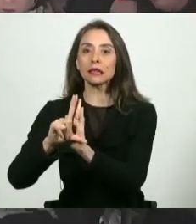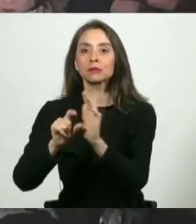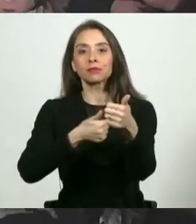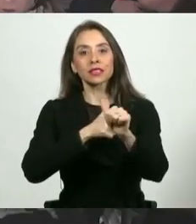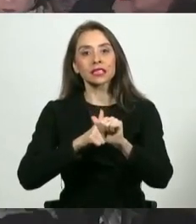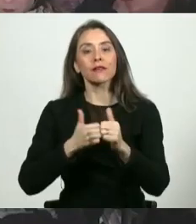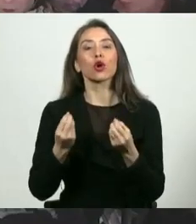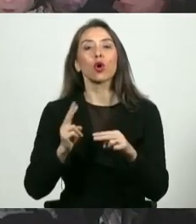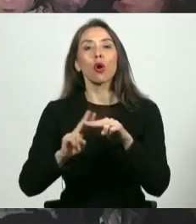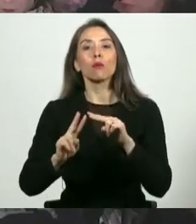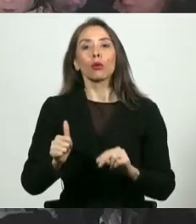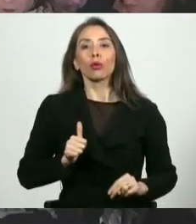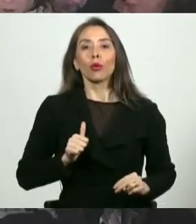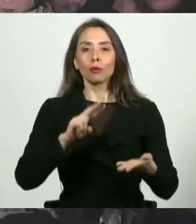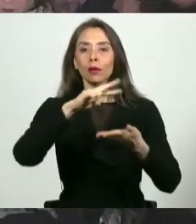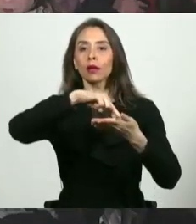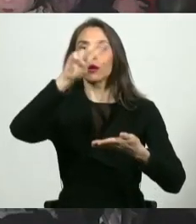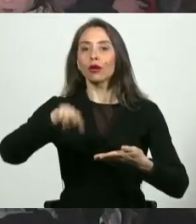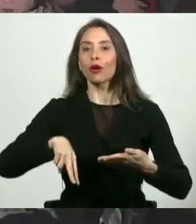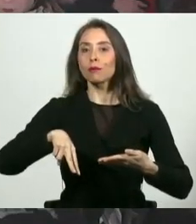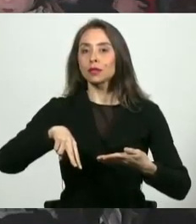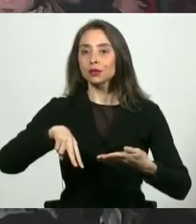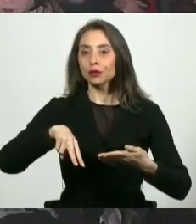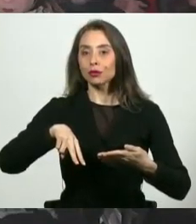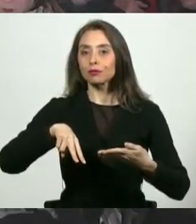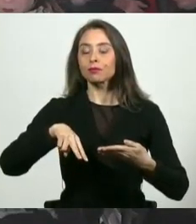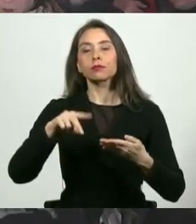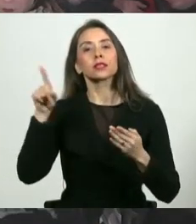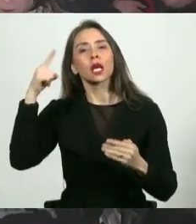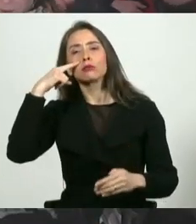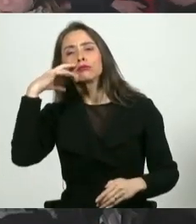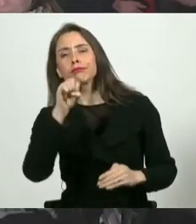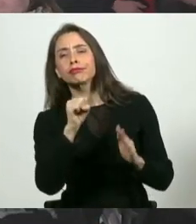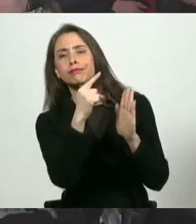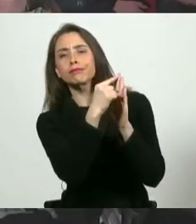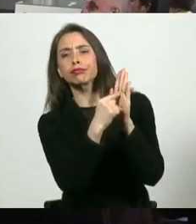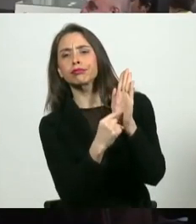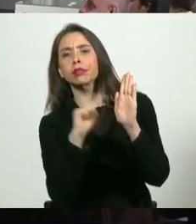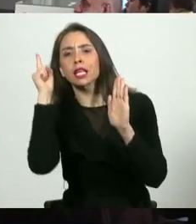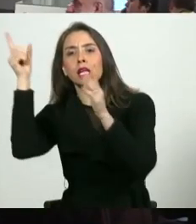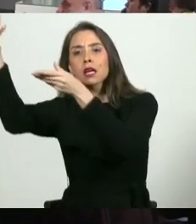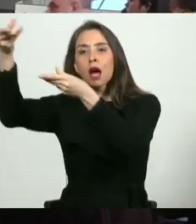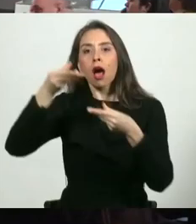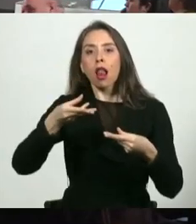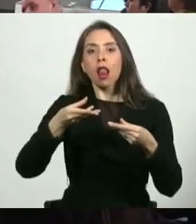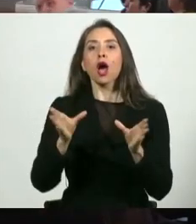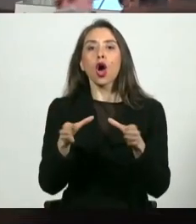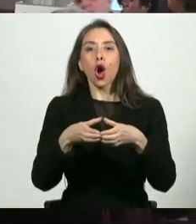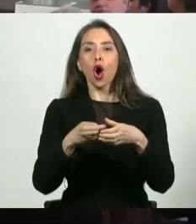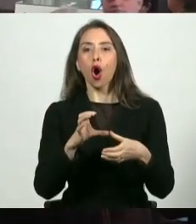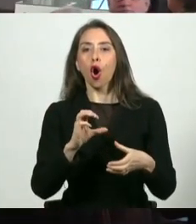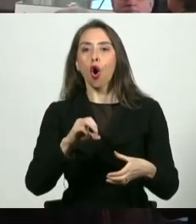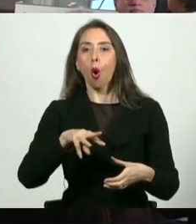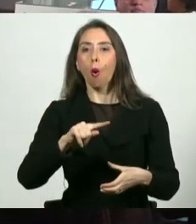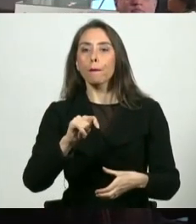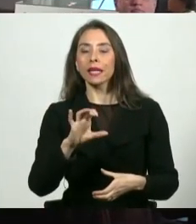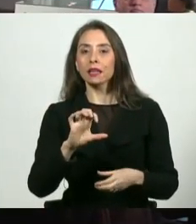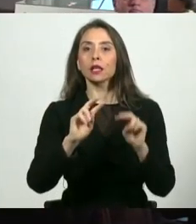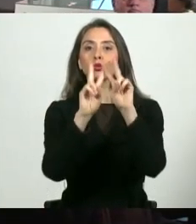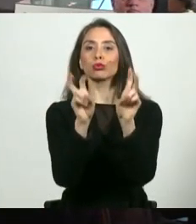en la implementación de la Convención y de las observaciones generales emitidas por el Comité en relación